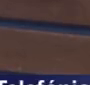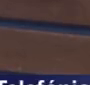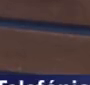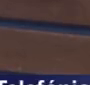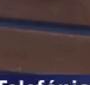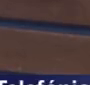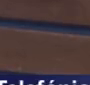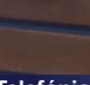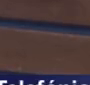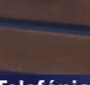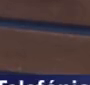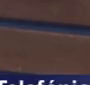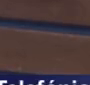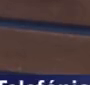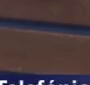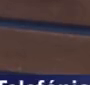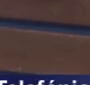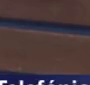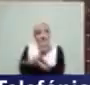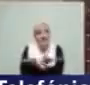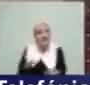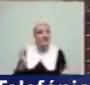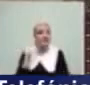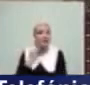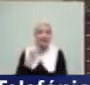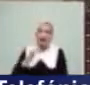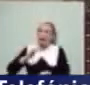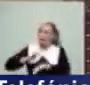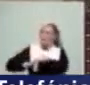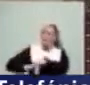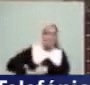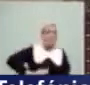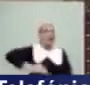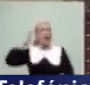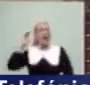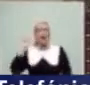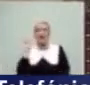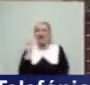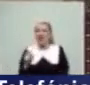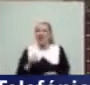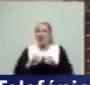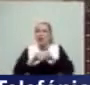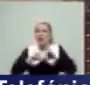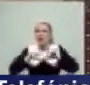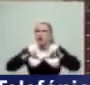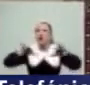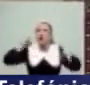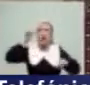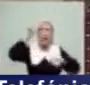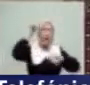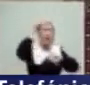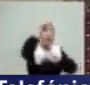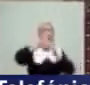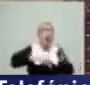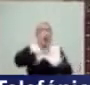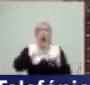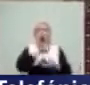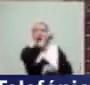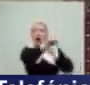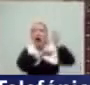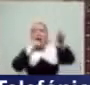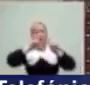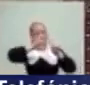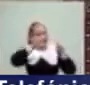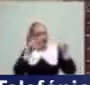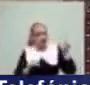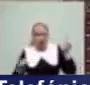general, el criterio que tienen las salas y el pleno para traer asuntos son asuntos que pueden revestir